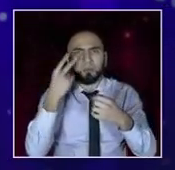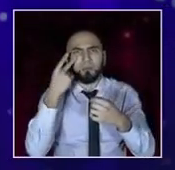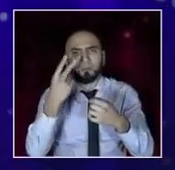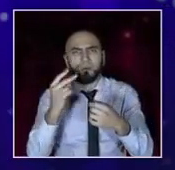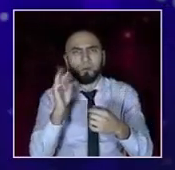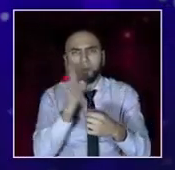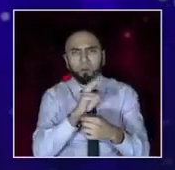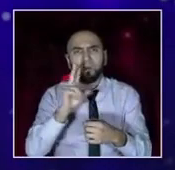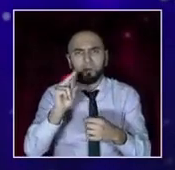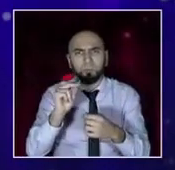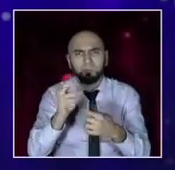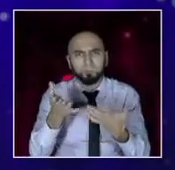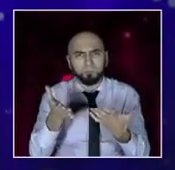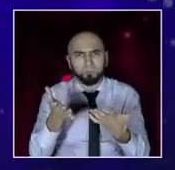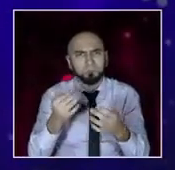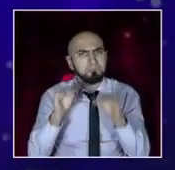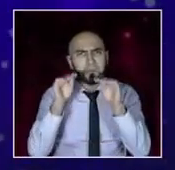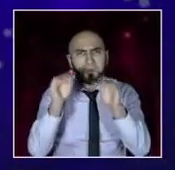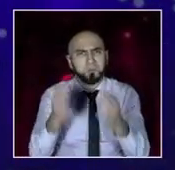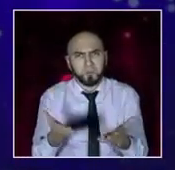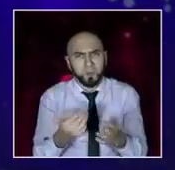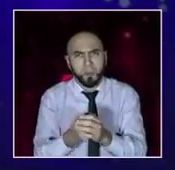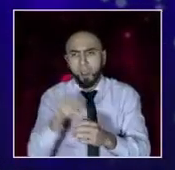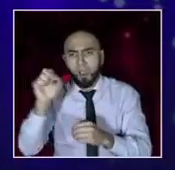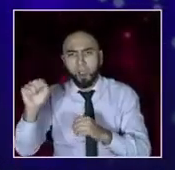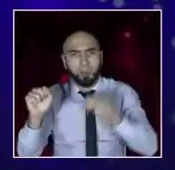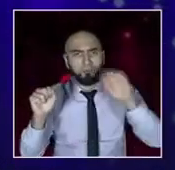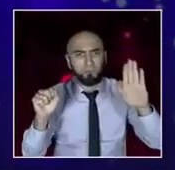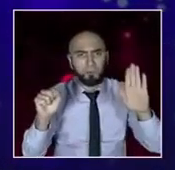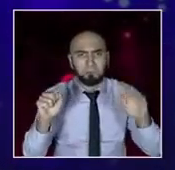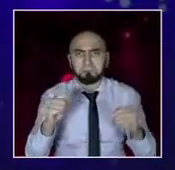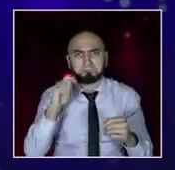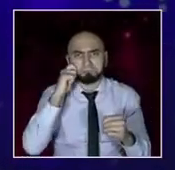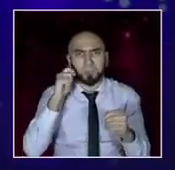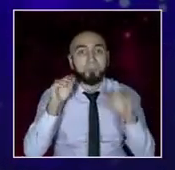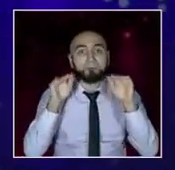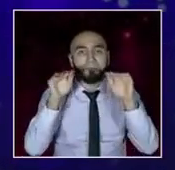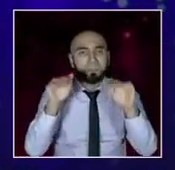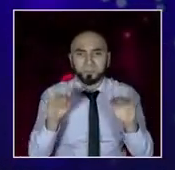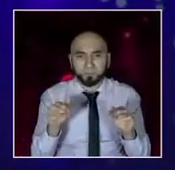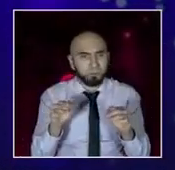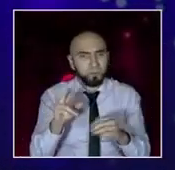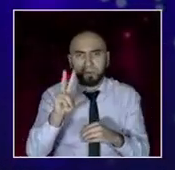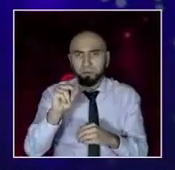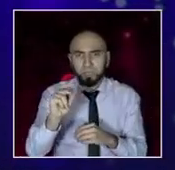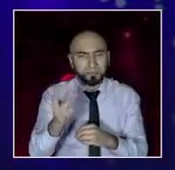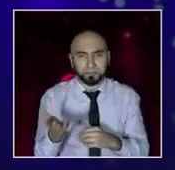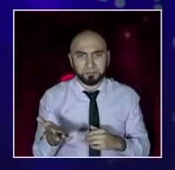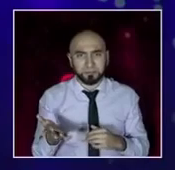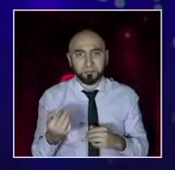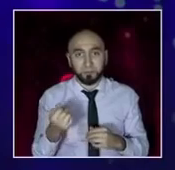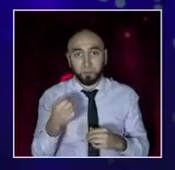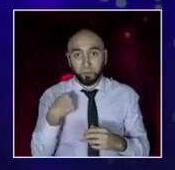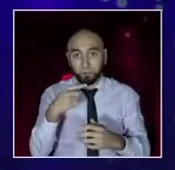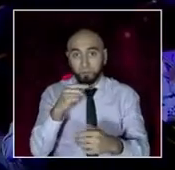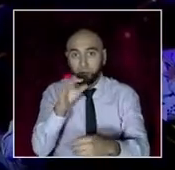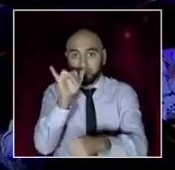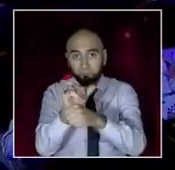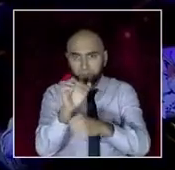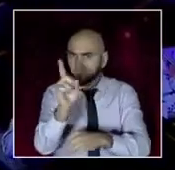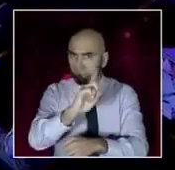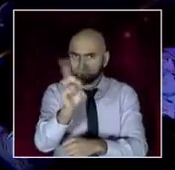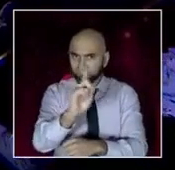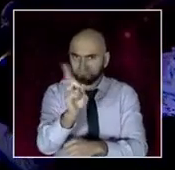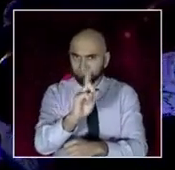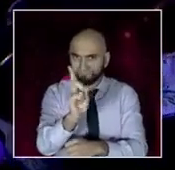continuo. Es lo mismo. A y B, por lo tanto, son el mismo tono gris. Si creen que estoy engañándolos, podemos